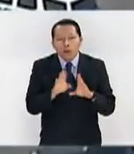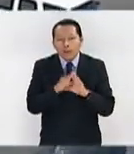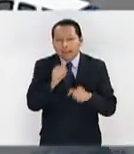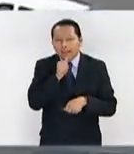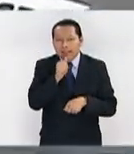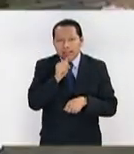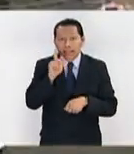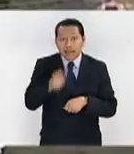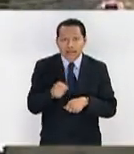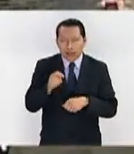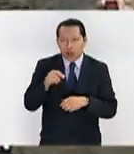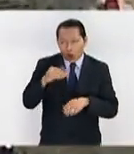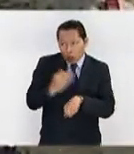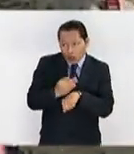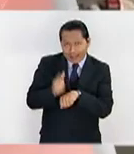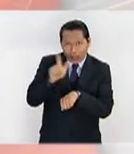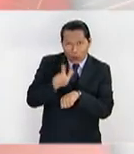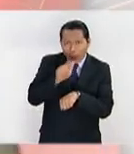este lunes todavía se desconoce.